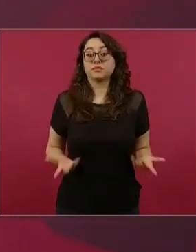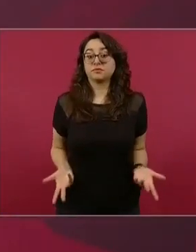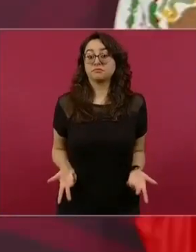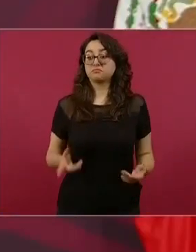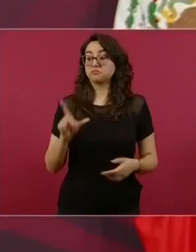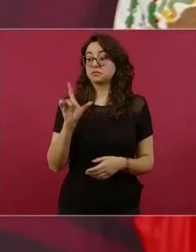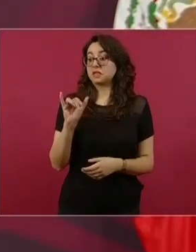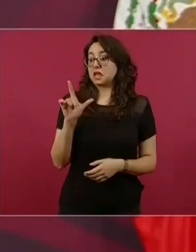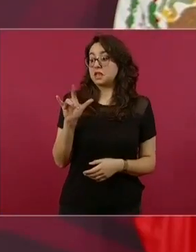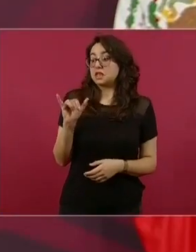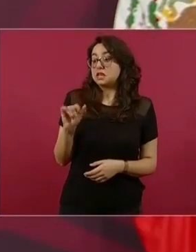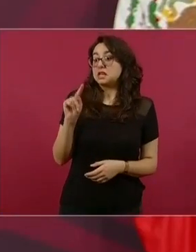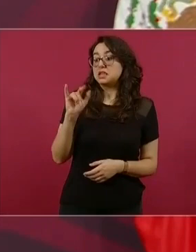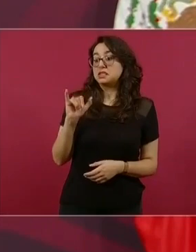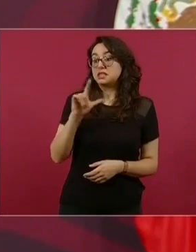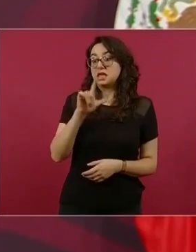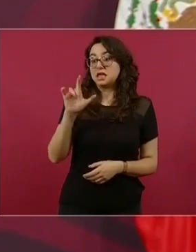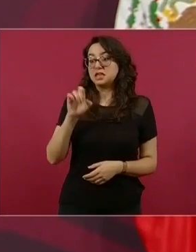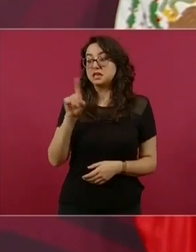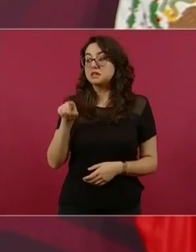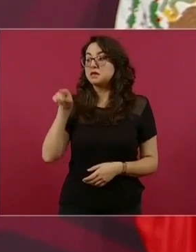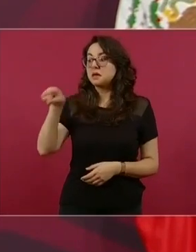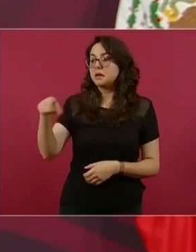las encuestas, está en primer lugar,